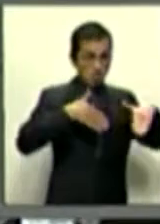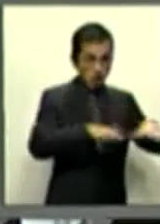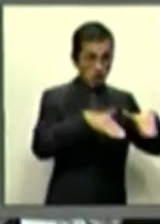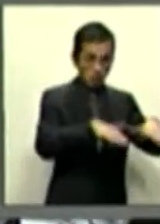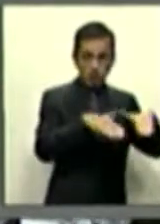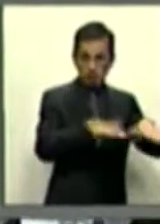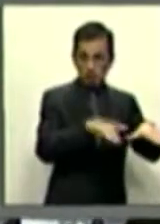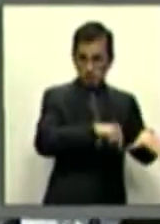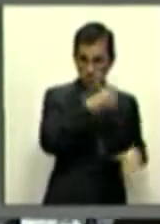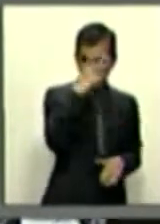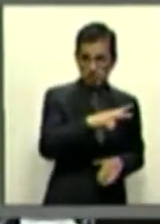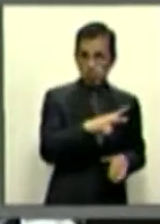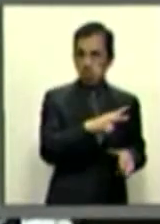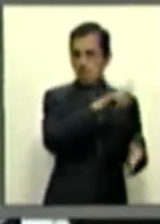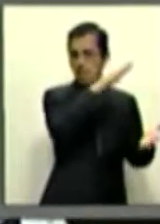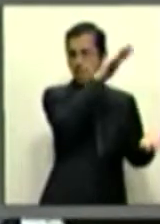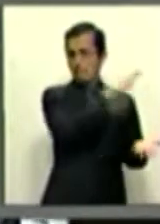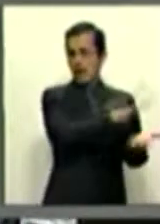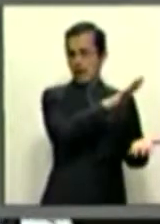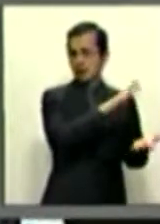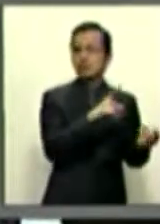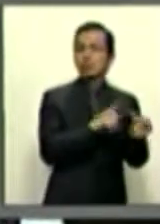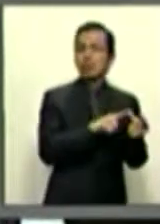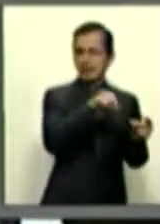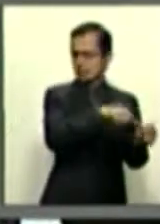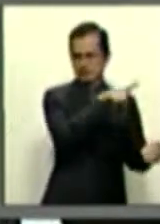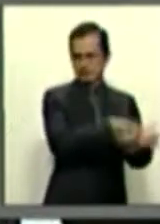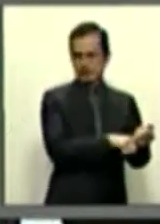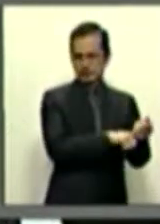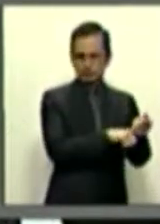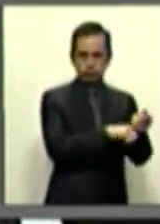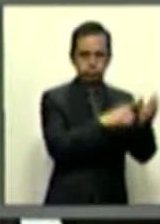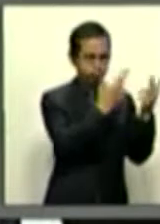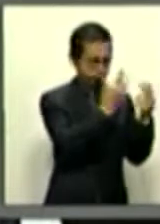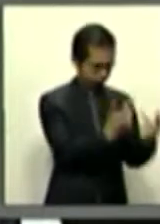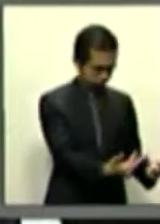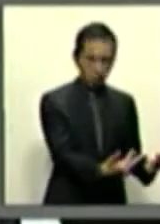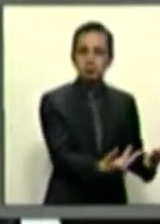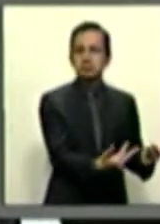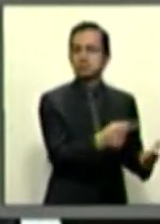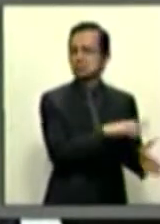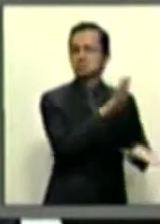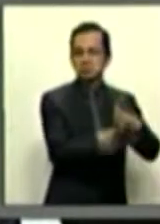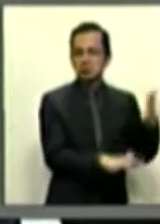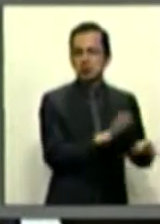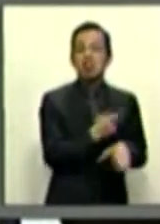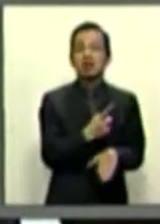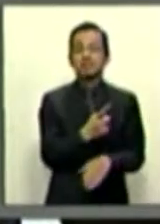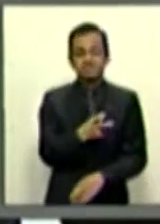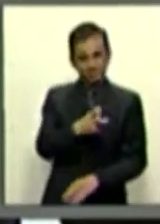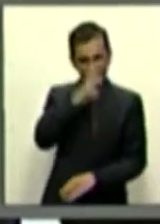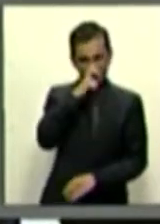quedaron encerradas en esas fábricas y murieron por negligencia de